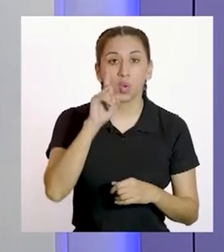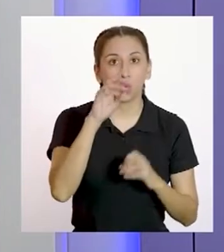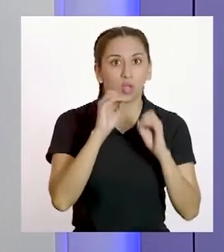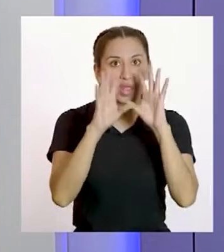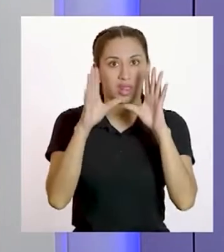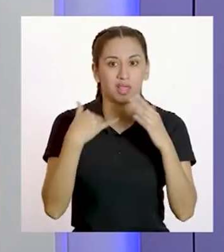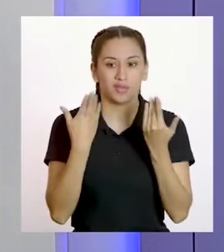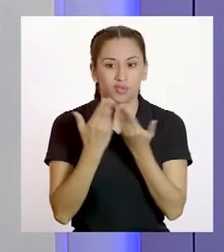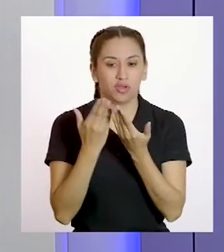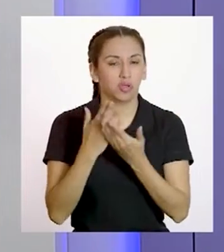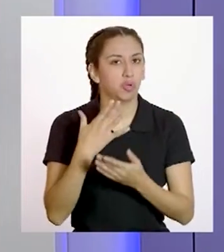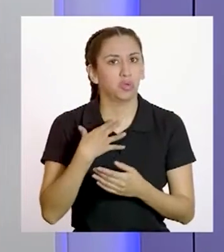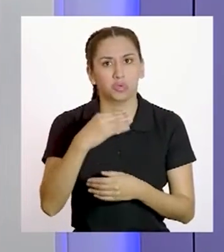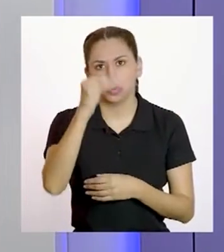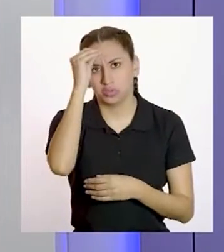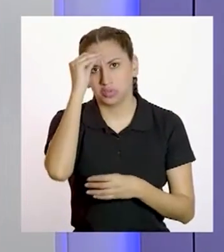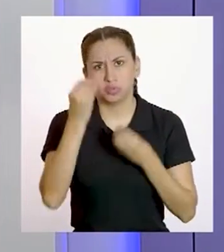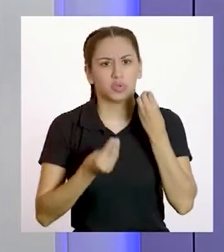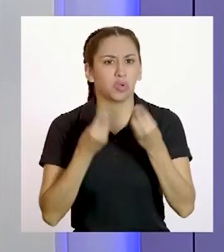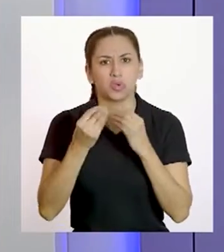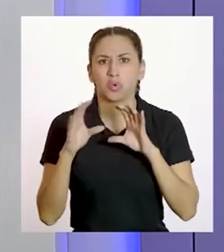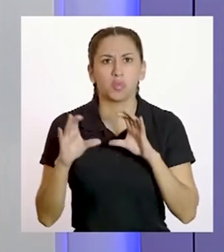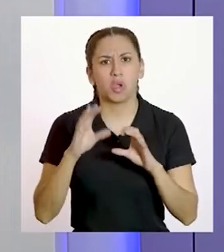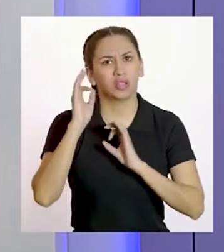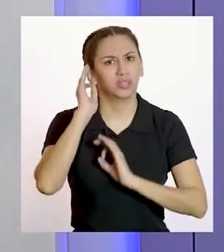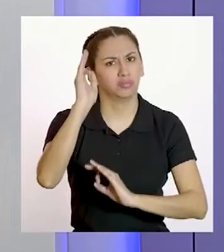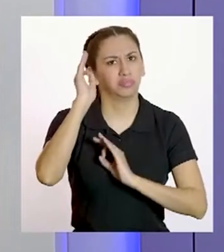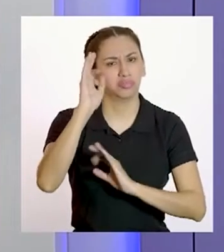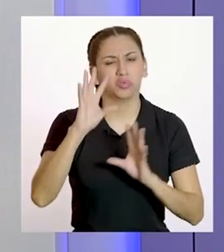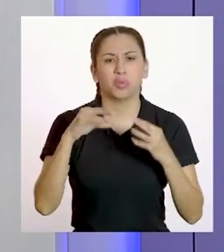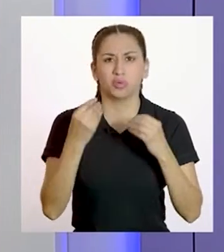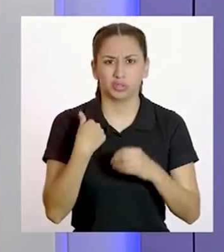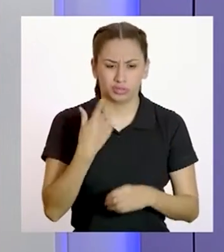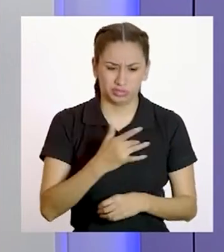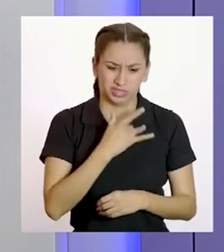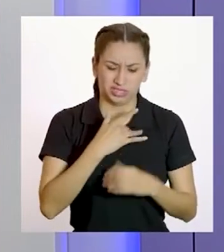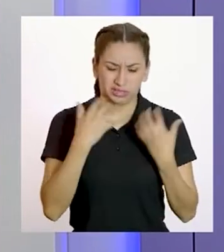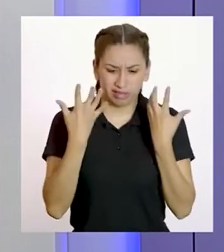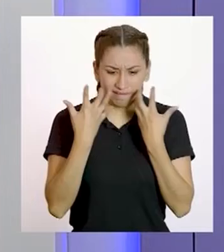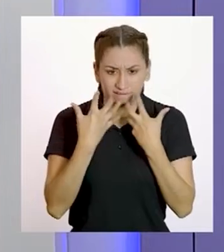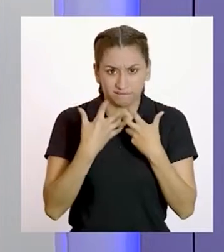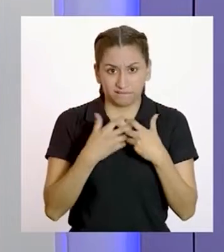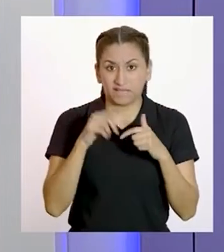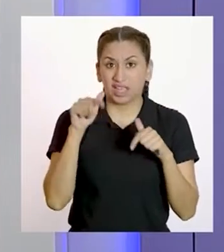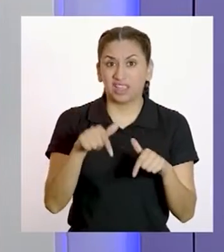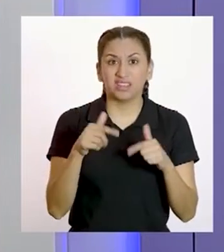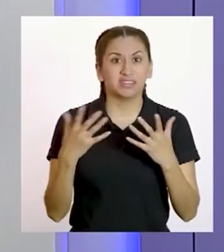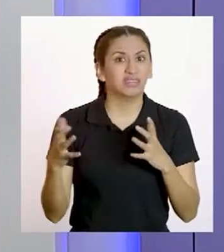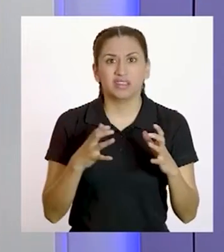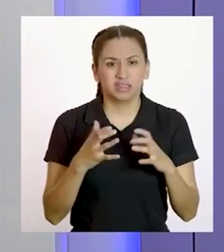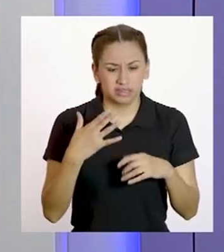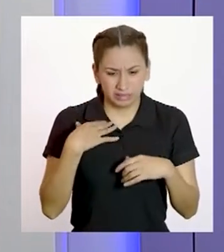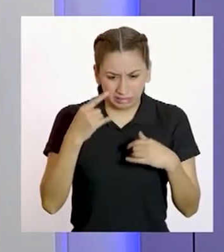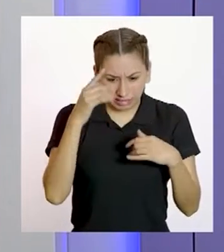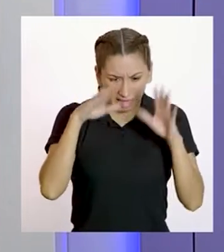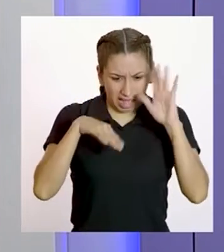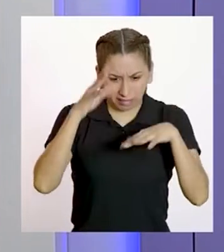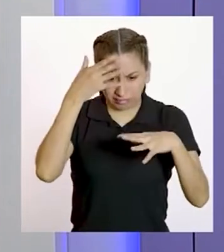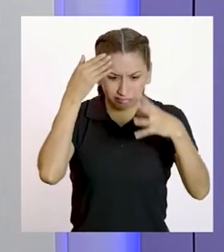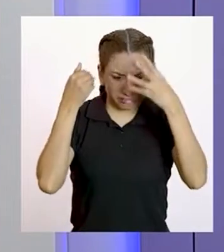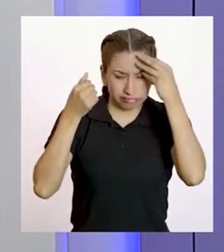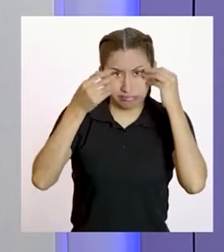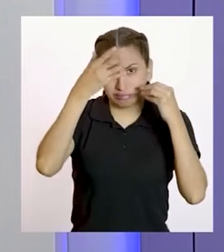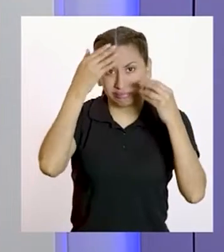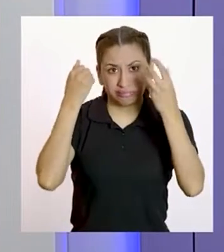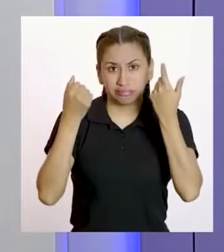Una vez en el colegio yo no sabía cómo realizar una exposición porque me ponía muy nervioso y esto hacía que me